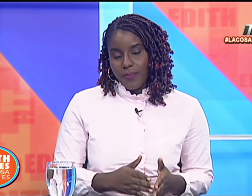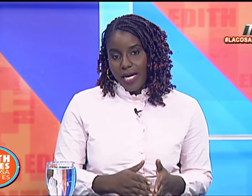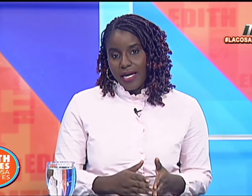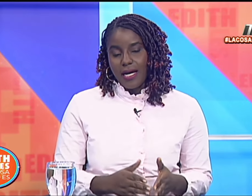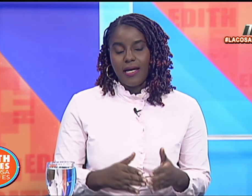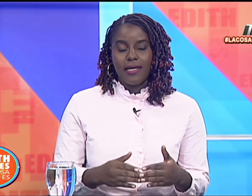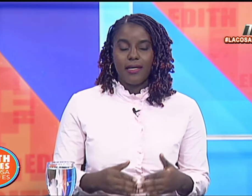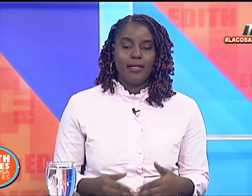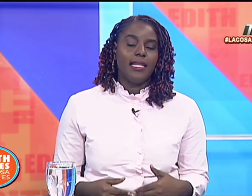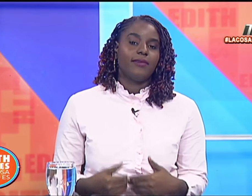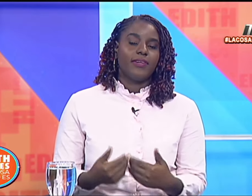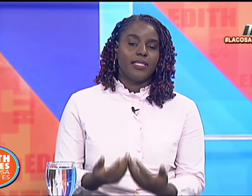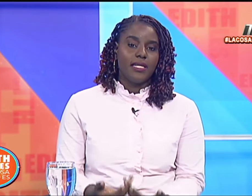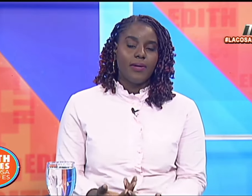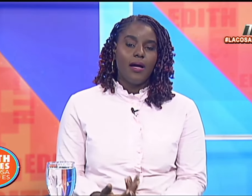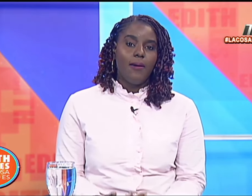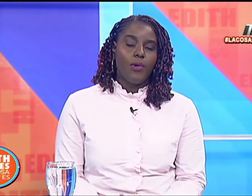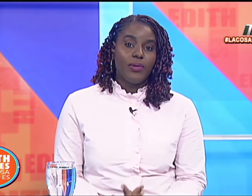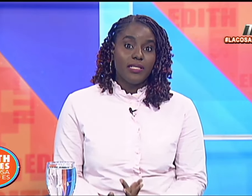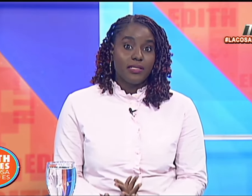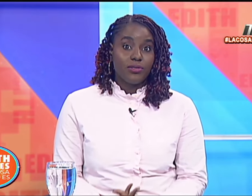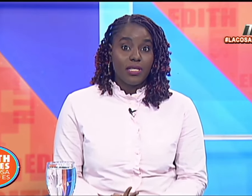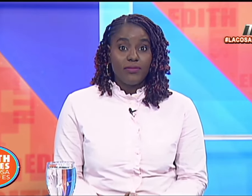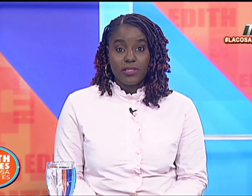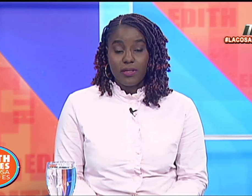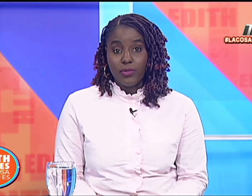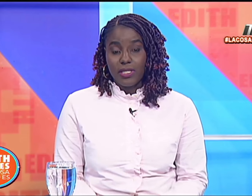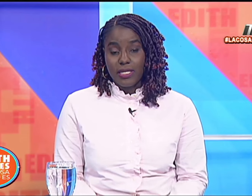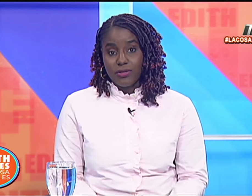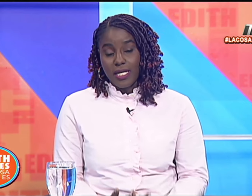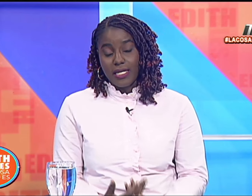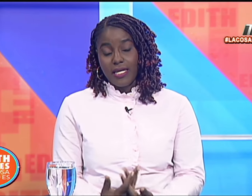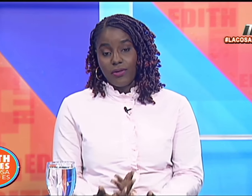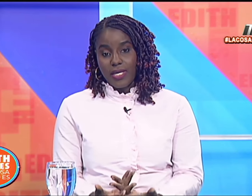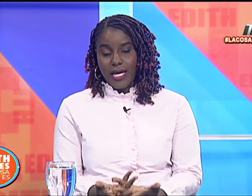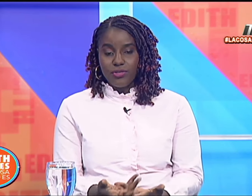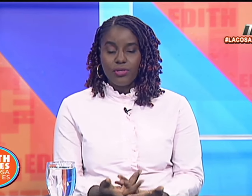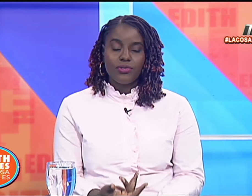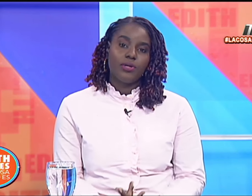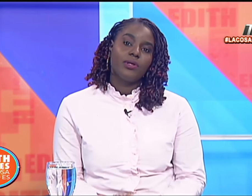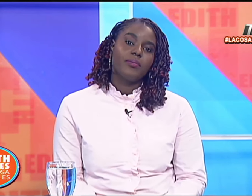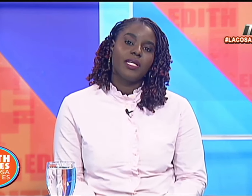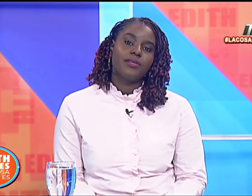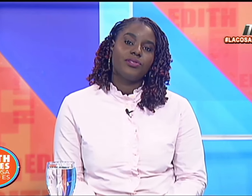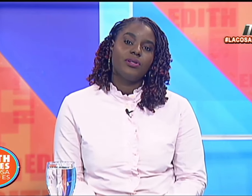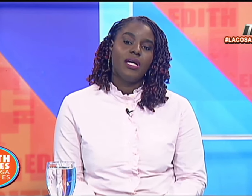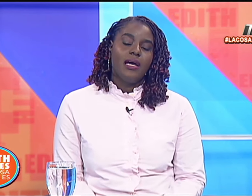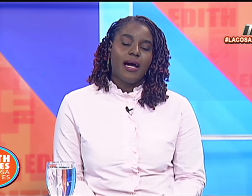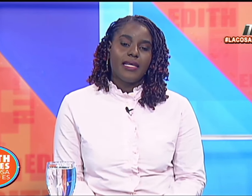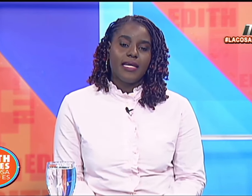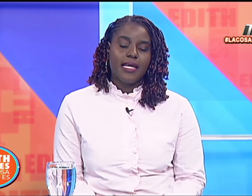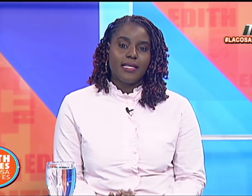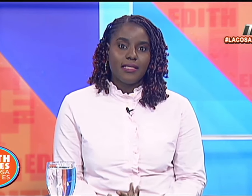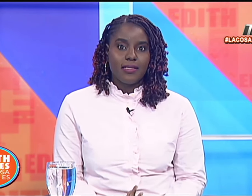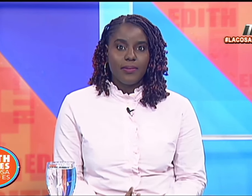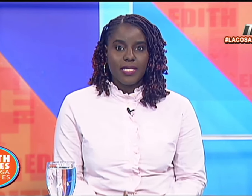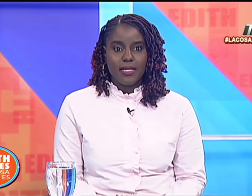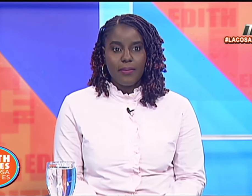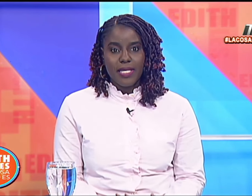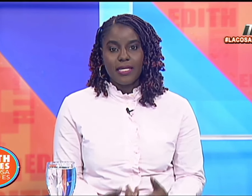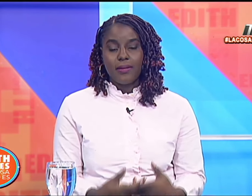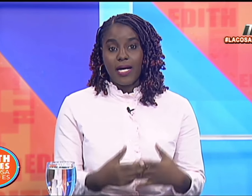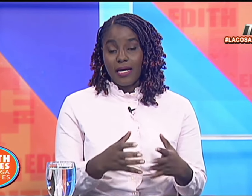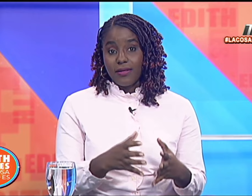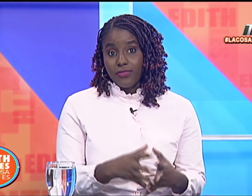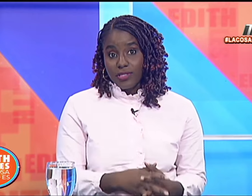más para la efectiva movilización de la fuerza multinacional. Que lo que ha hecho el Consejo de Migración ayer es decir